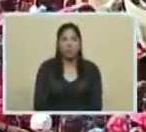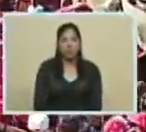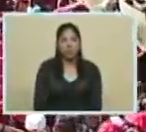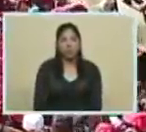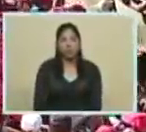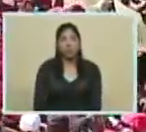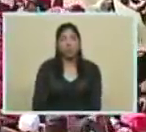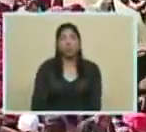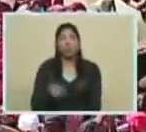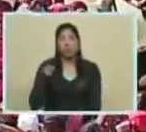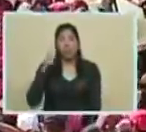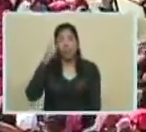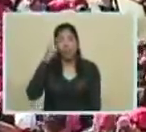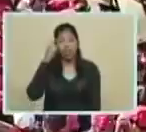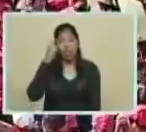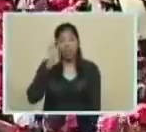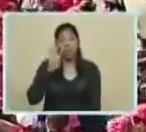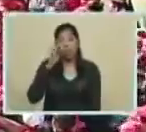El 4 de febrero